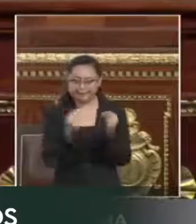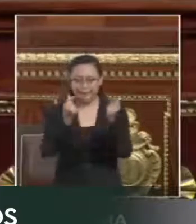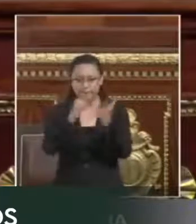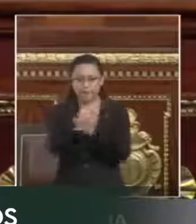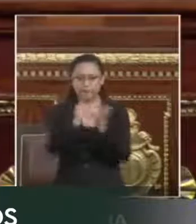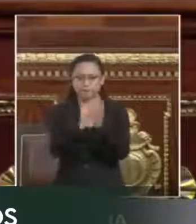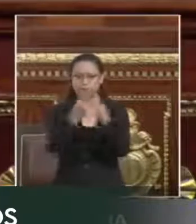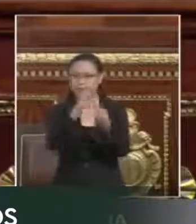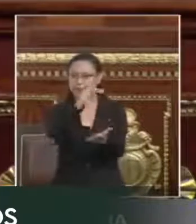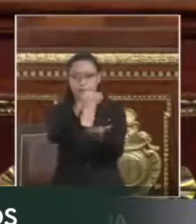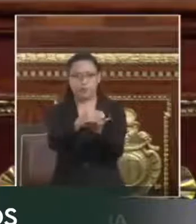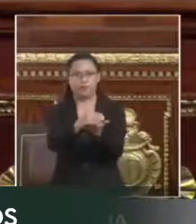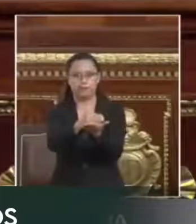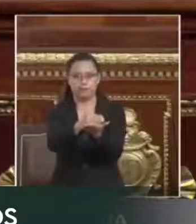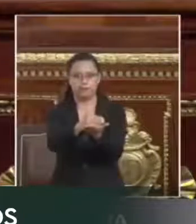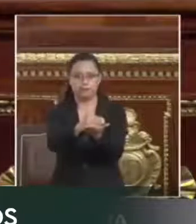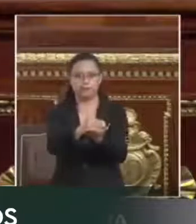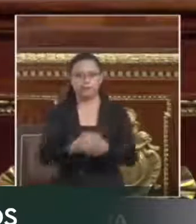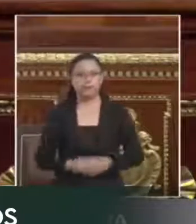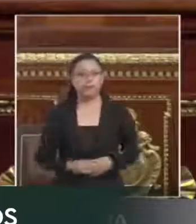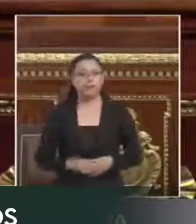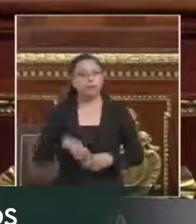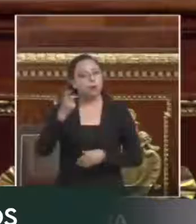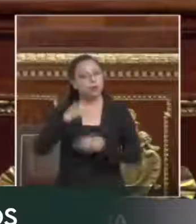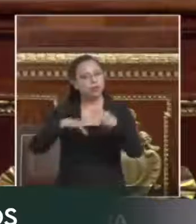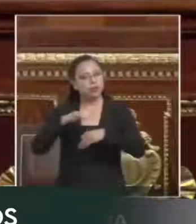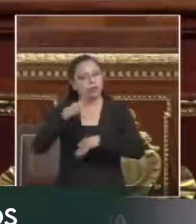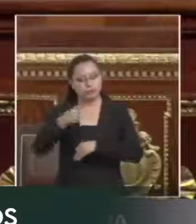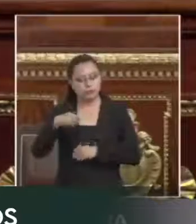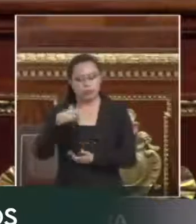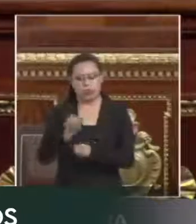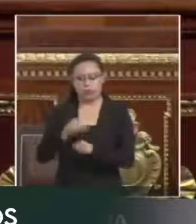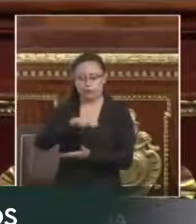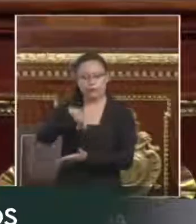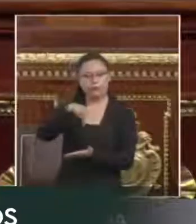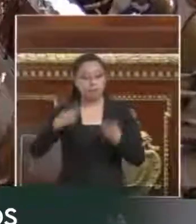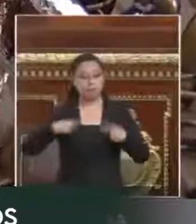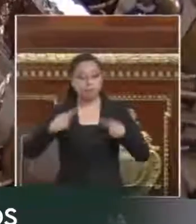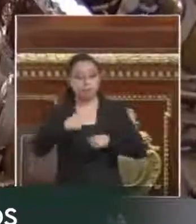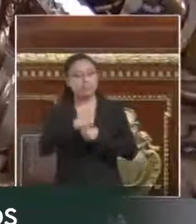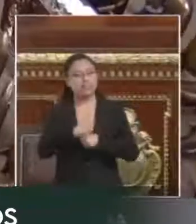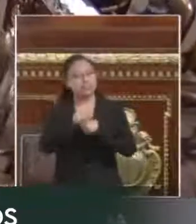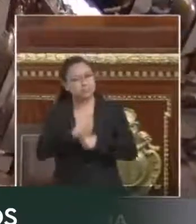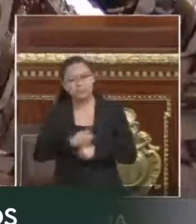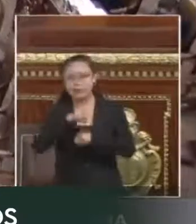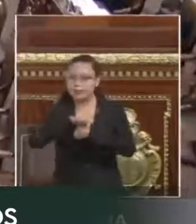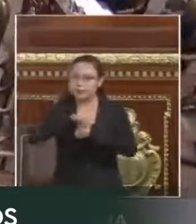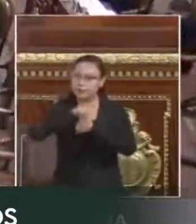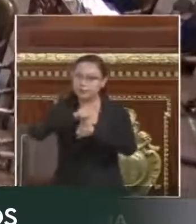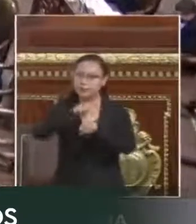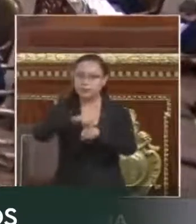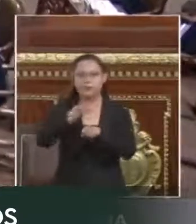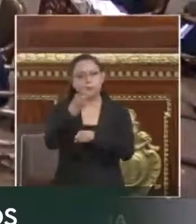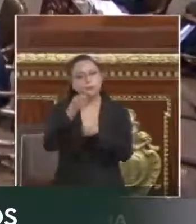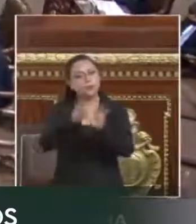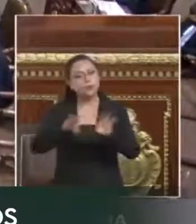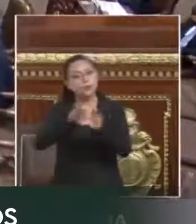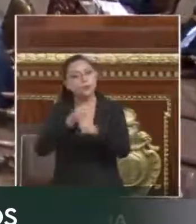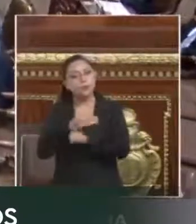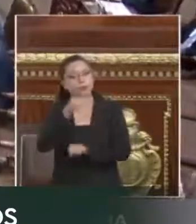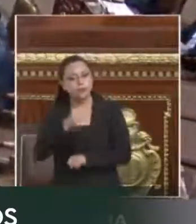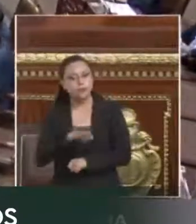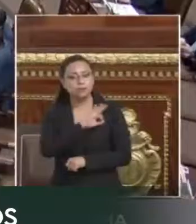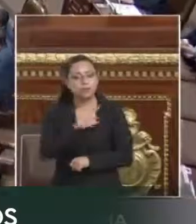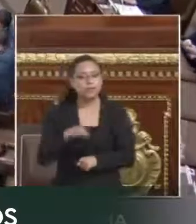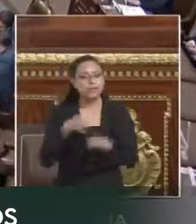acompañamiento y asistencia jurídica completa, para que se hagan las denuncias pertinentes y se combata la impunidad. La reforma también establece la activación de